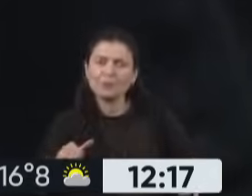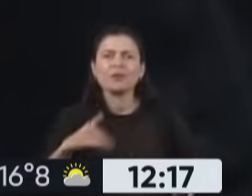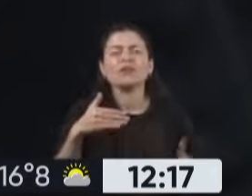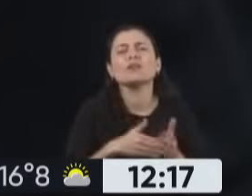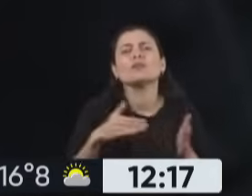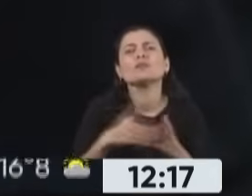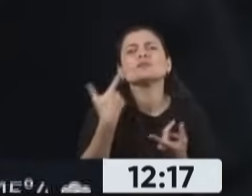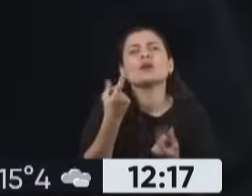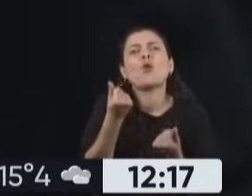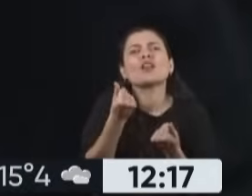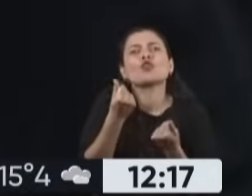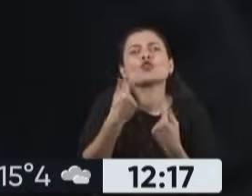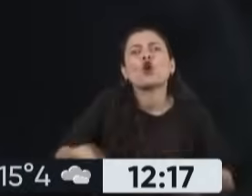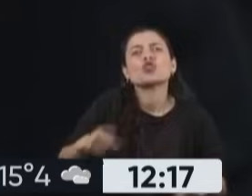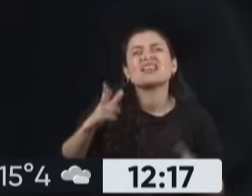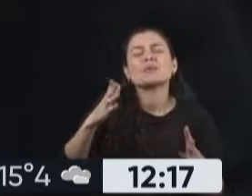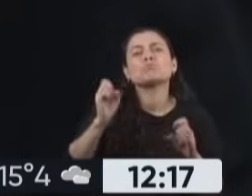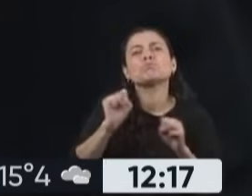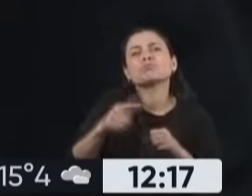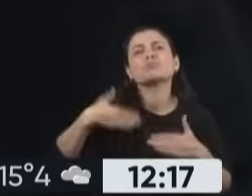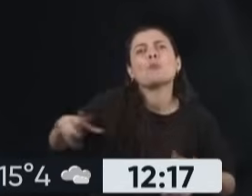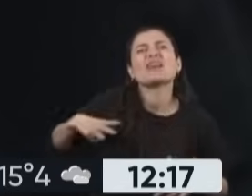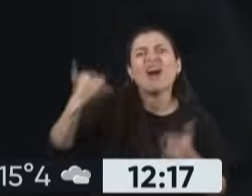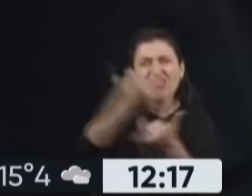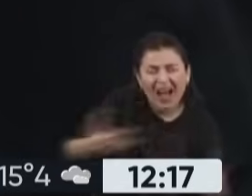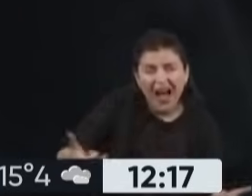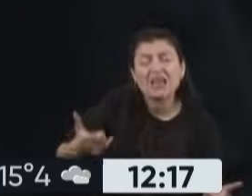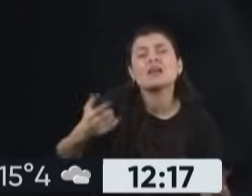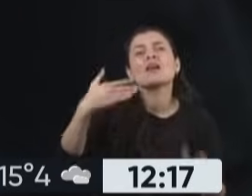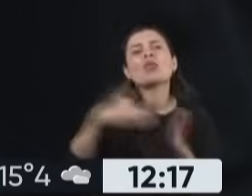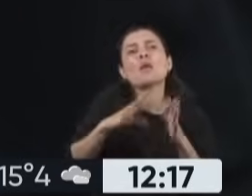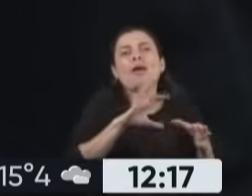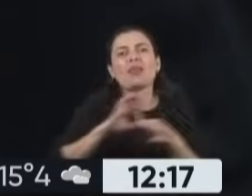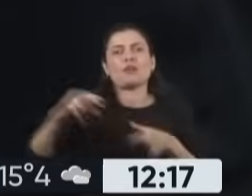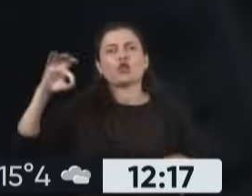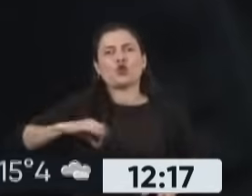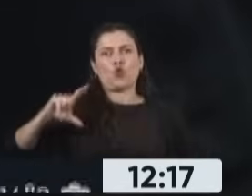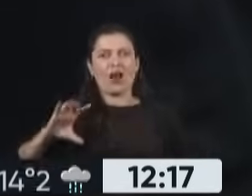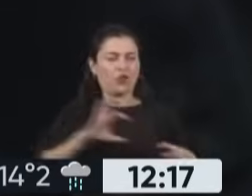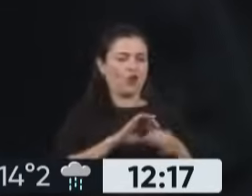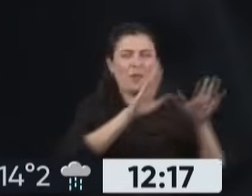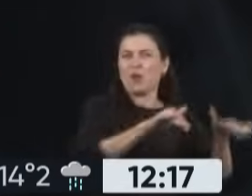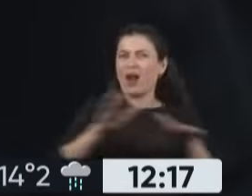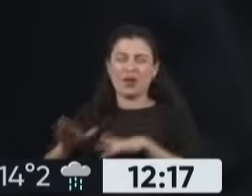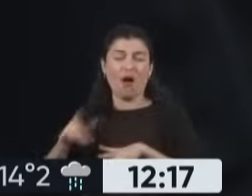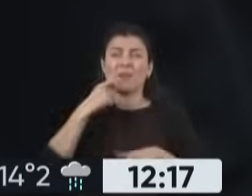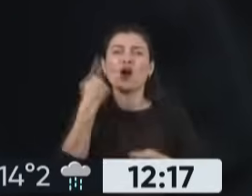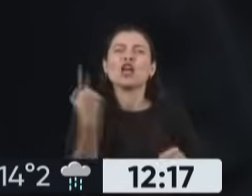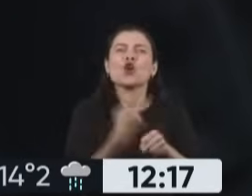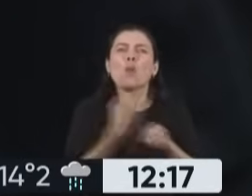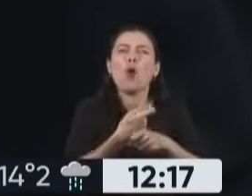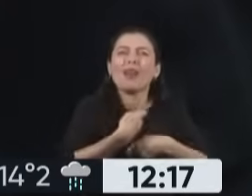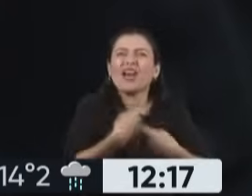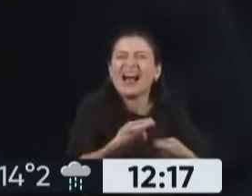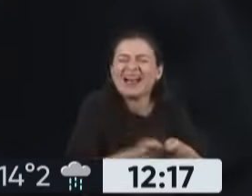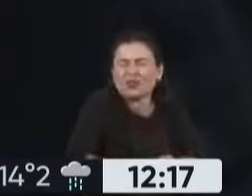y móviles, que tengo entendido que el máximo es de 700 sueldos vitales y móviles, que son unos $170.000.